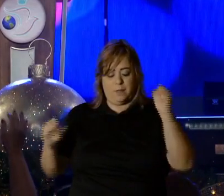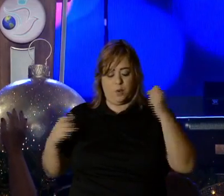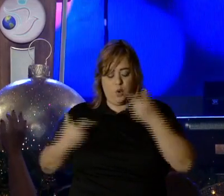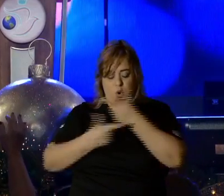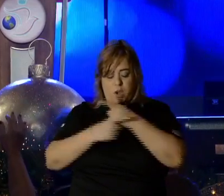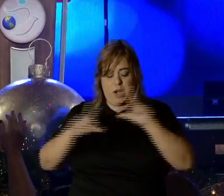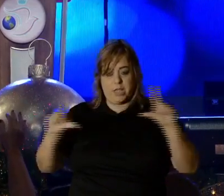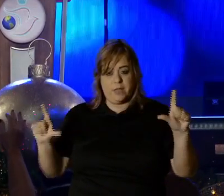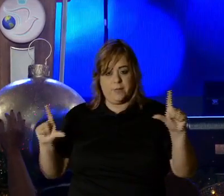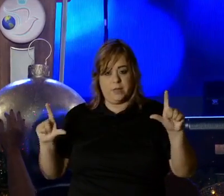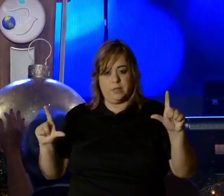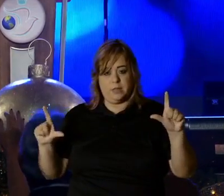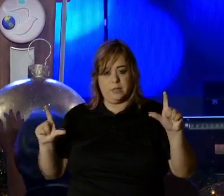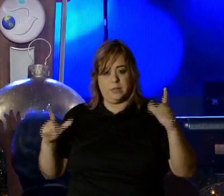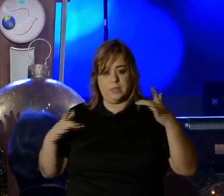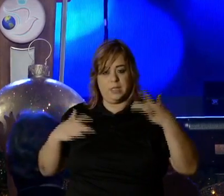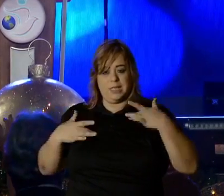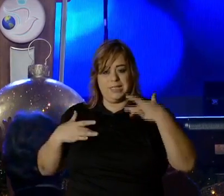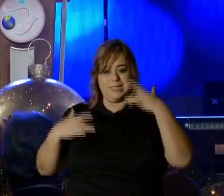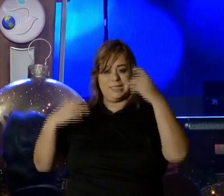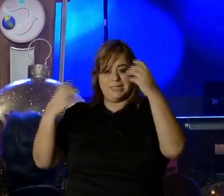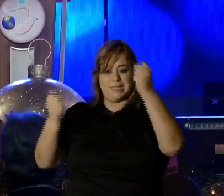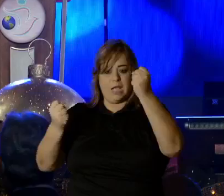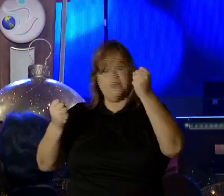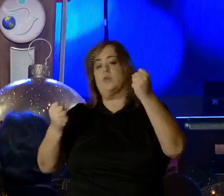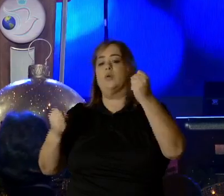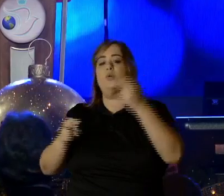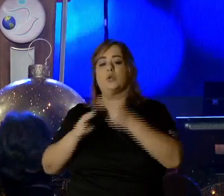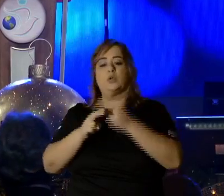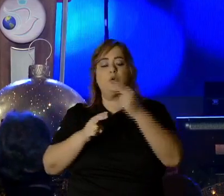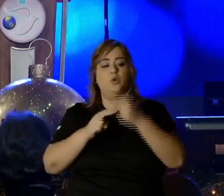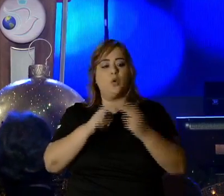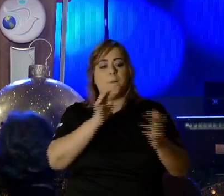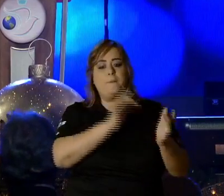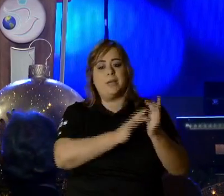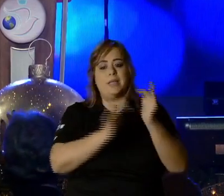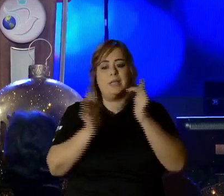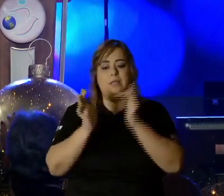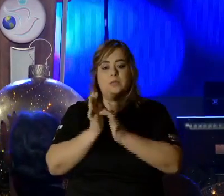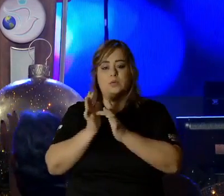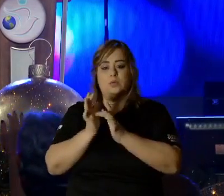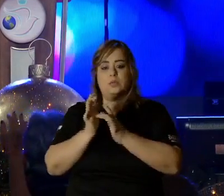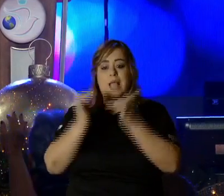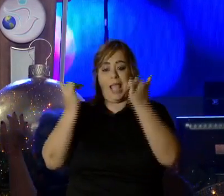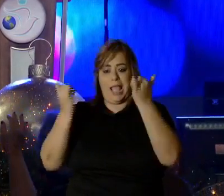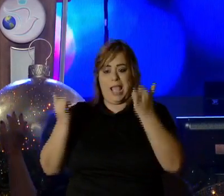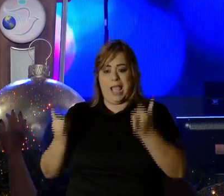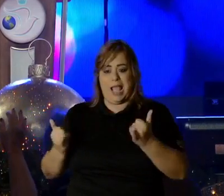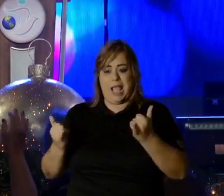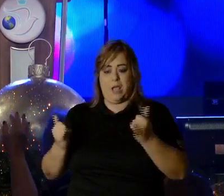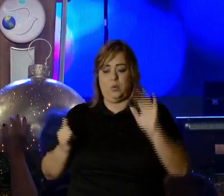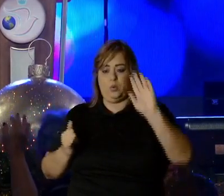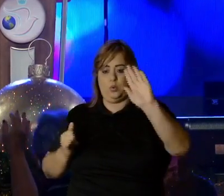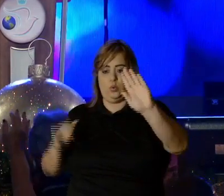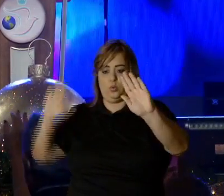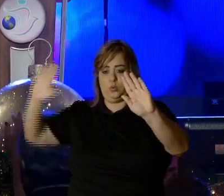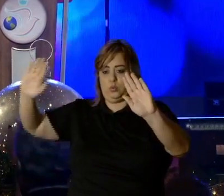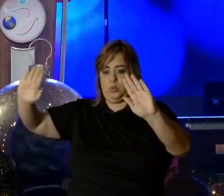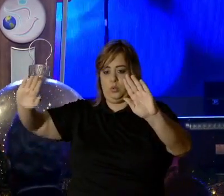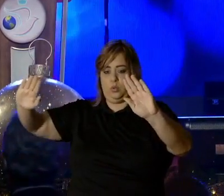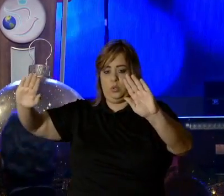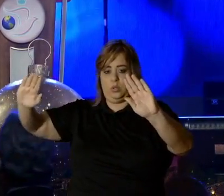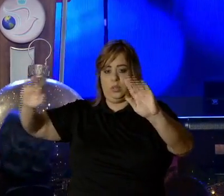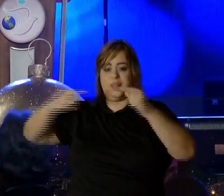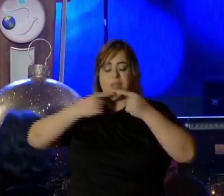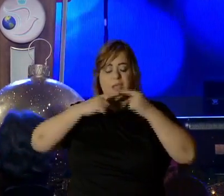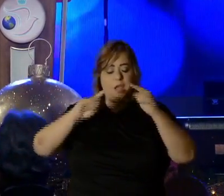libre y me declaro sano en el nombre de Jesús. Ponga sus manitas, diácono ahí, ponga sus manitas. Padre, yo